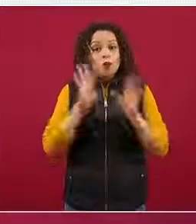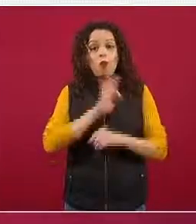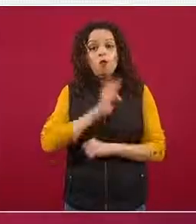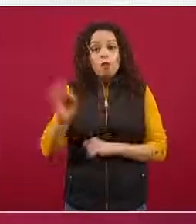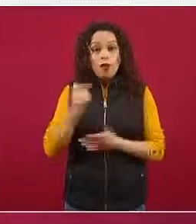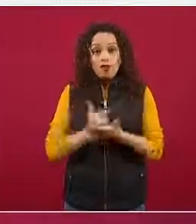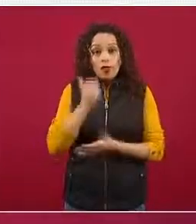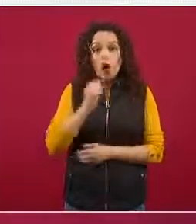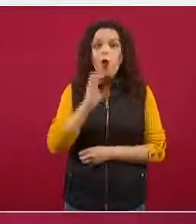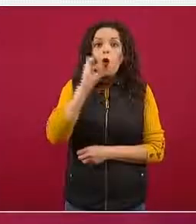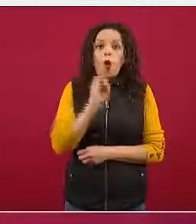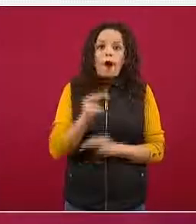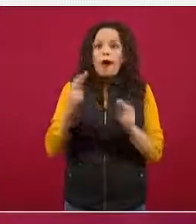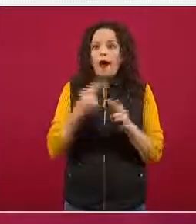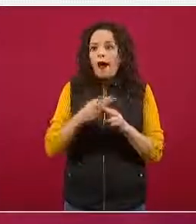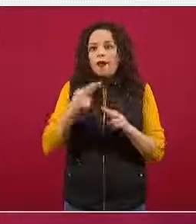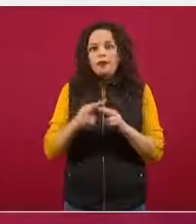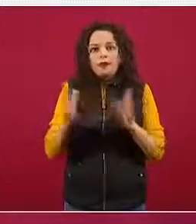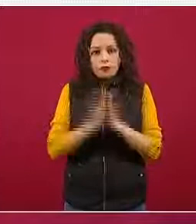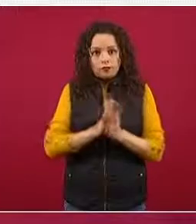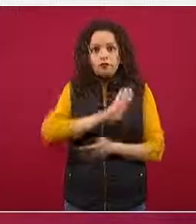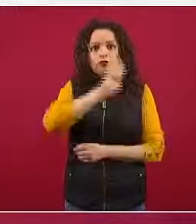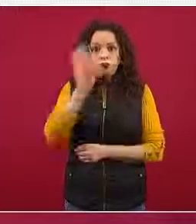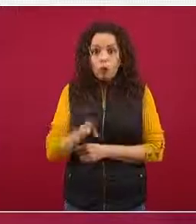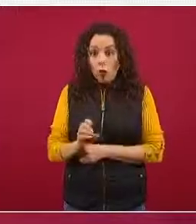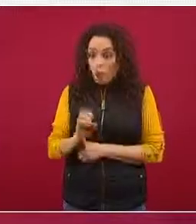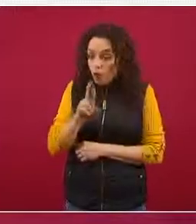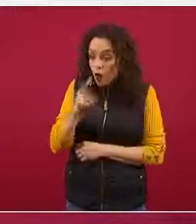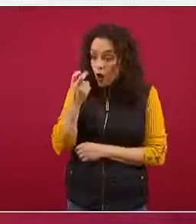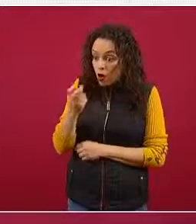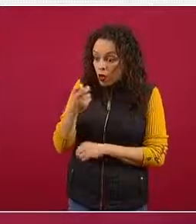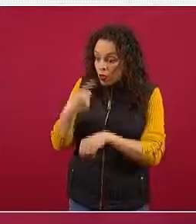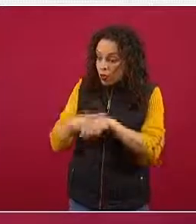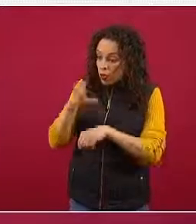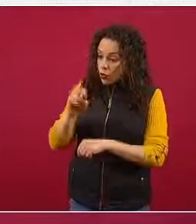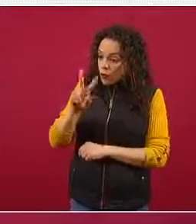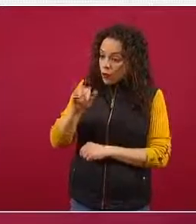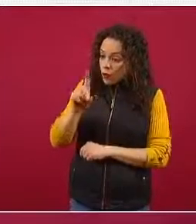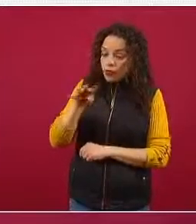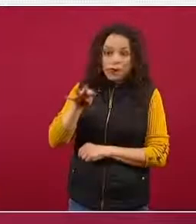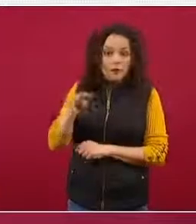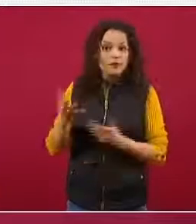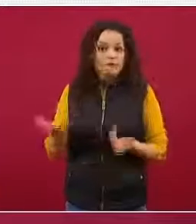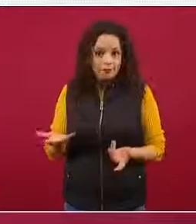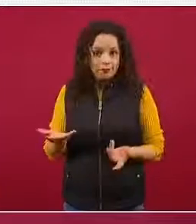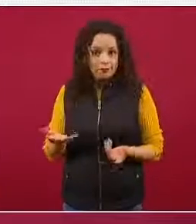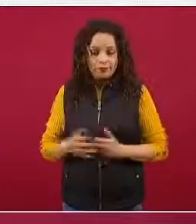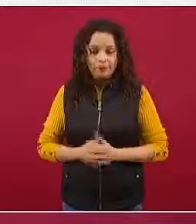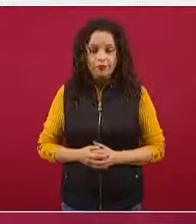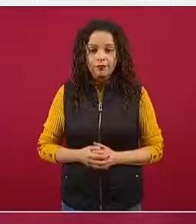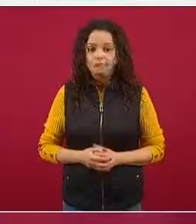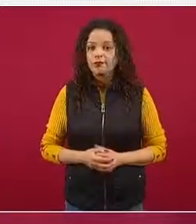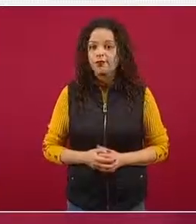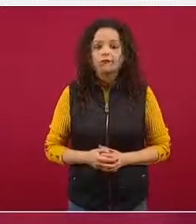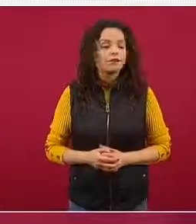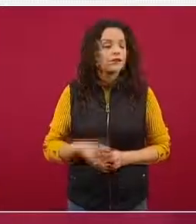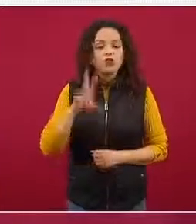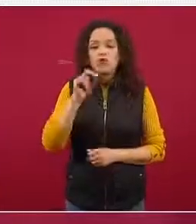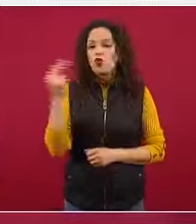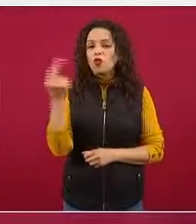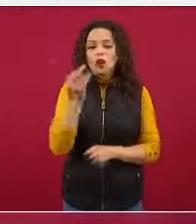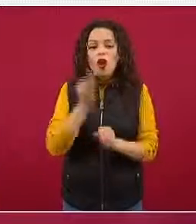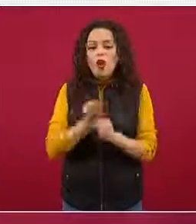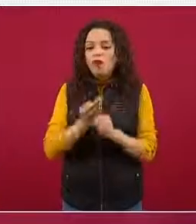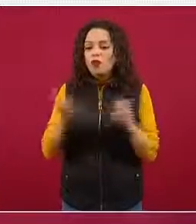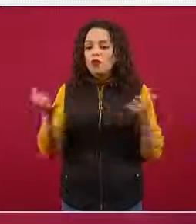para fallecer por COVID-19. No haga fiestas, no son necesarias en este momento,